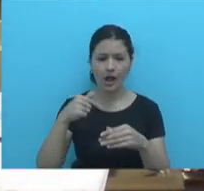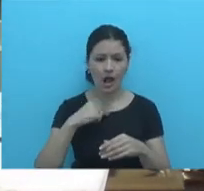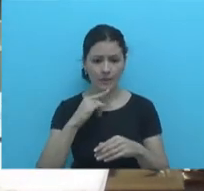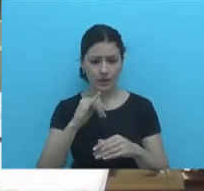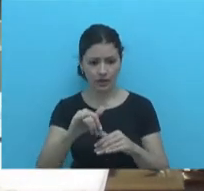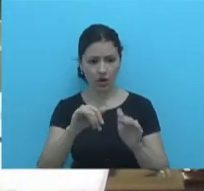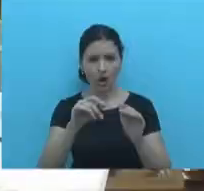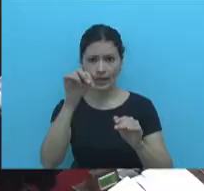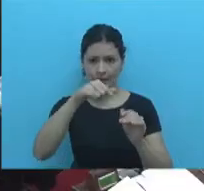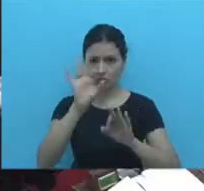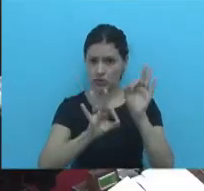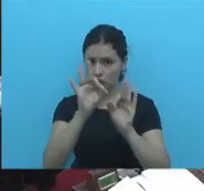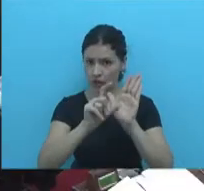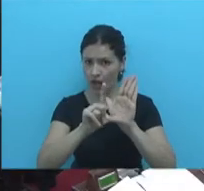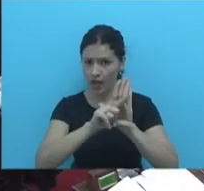el proyecto.